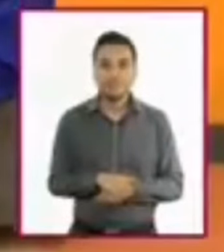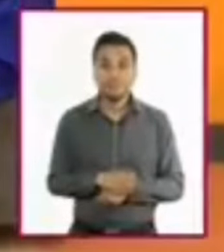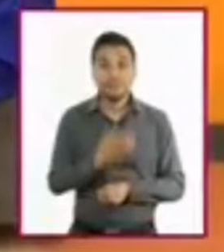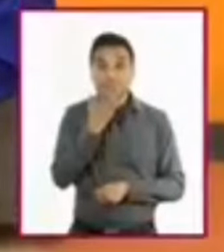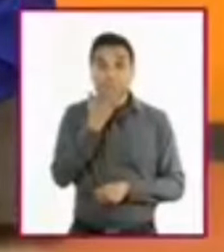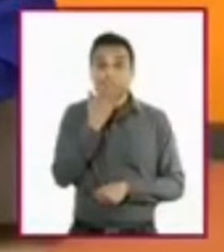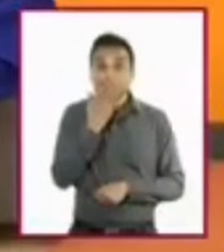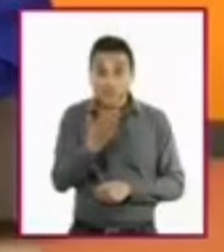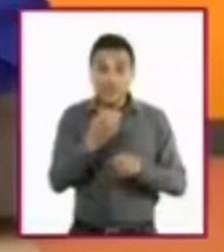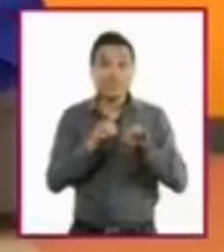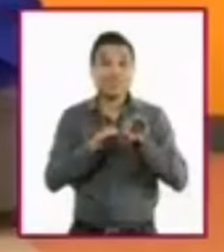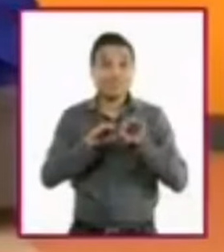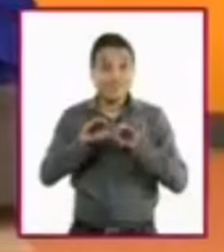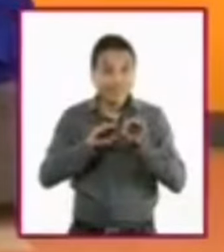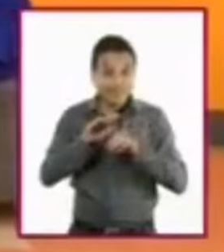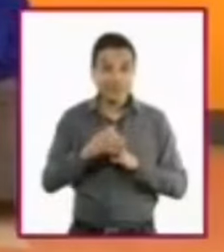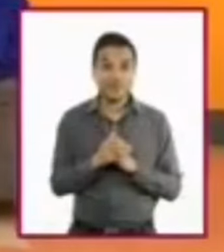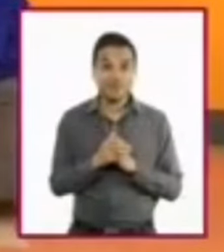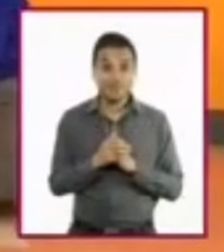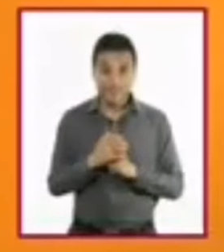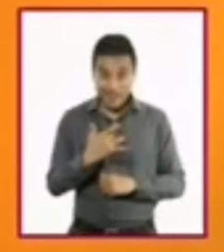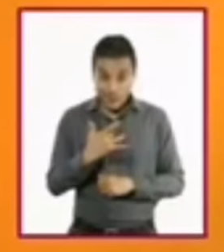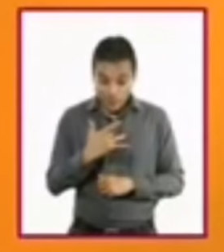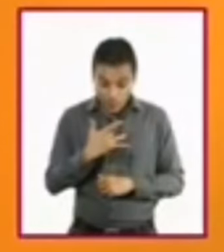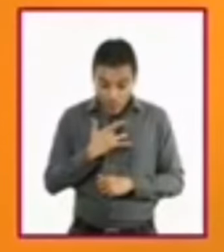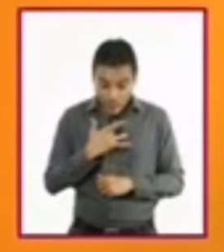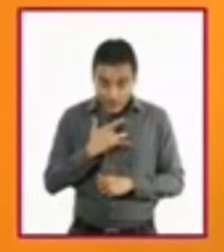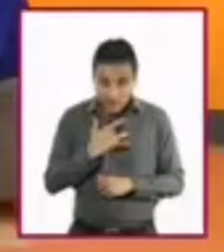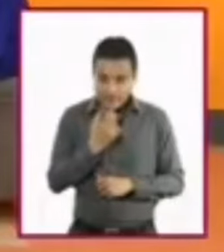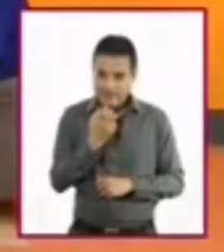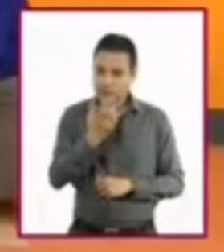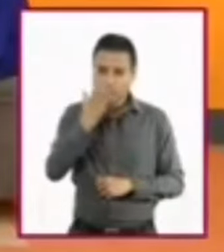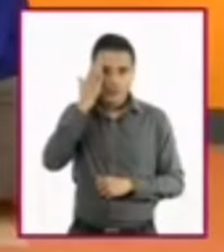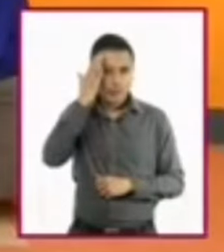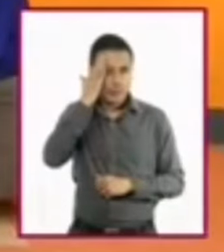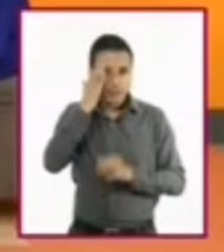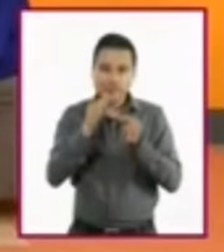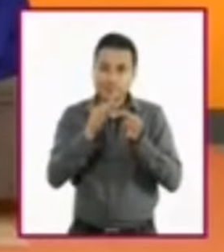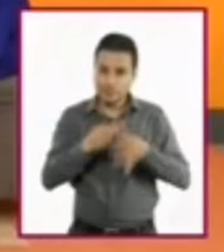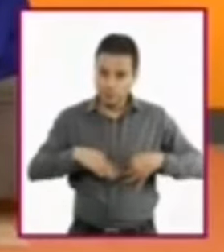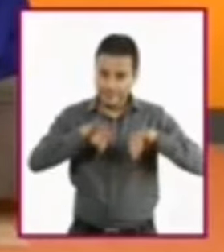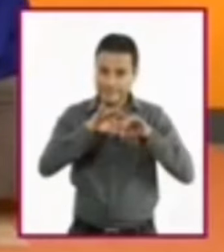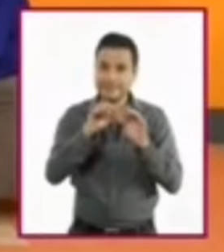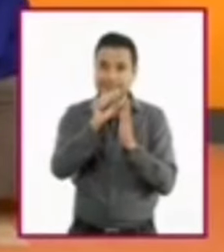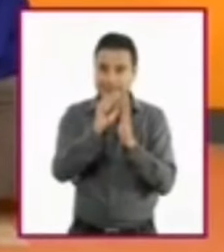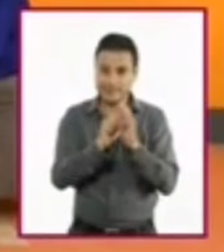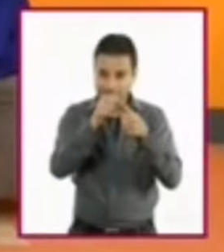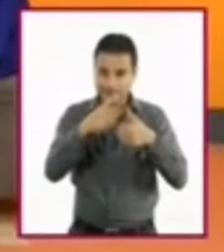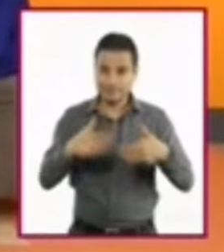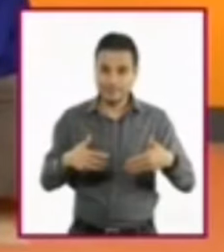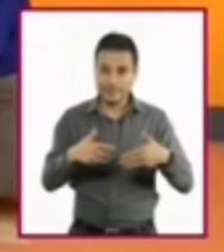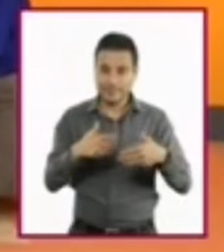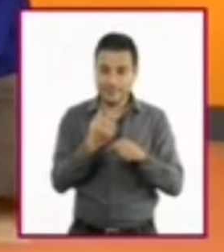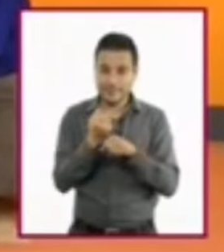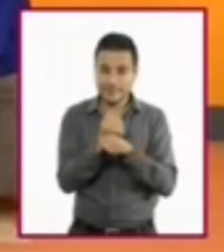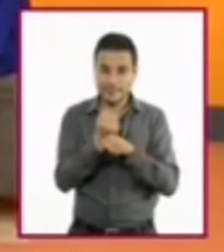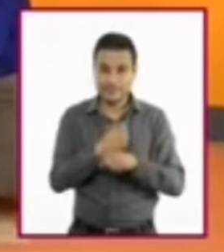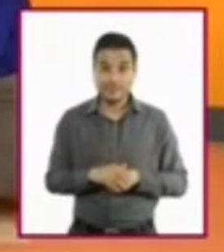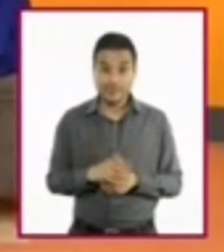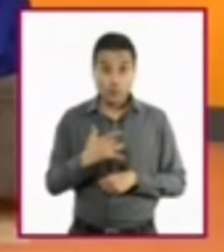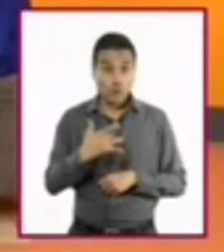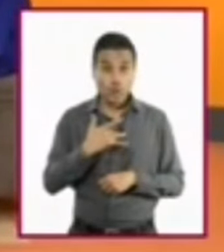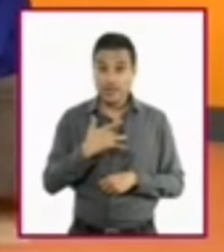Buen trabajo, Lairi. El corazón es el centro del sistema circulatorio y su trabajo es extenuante. Late sin